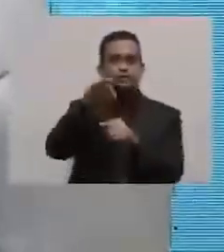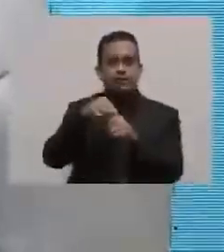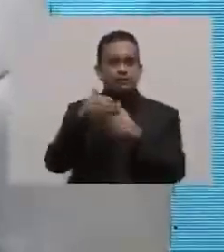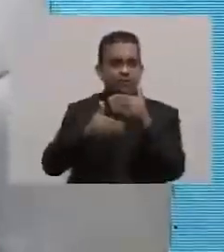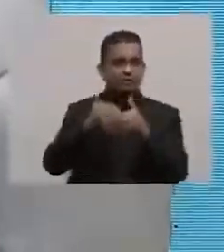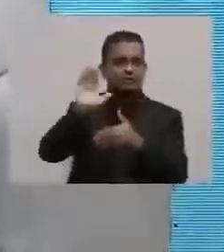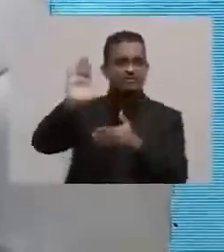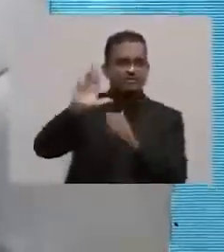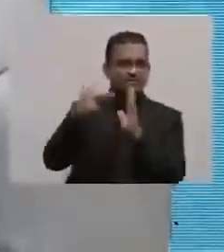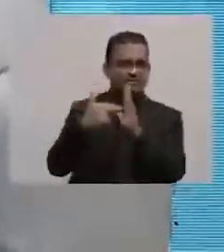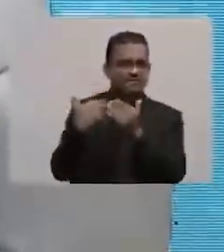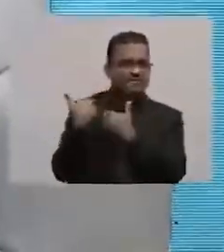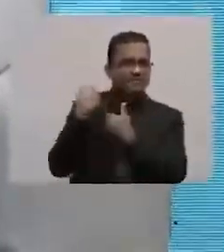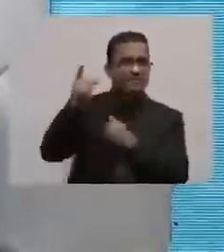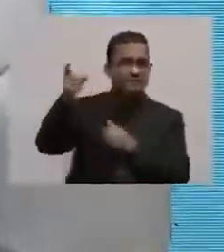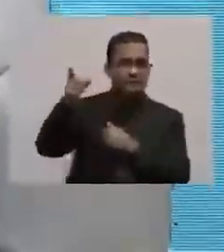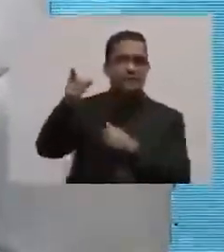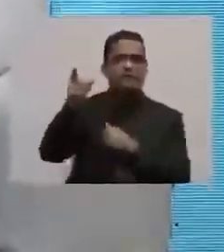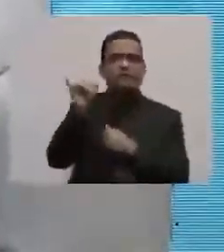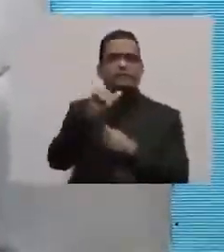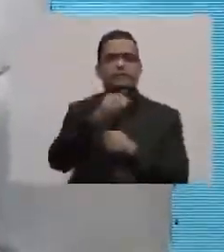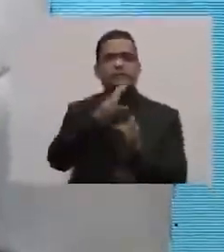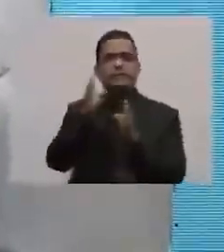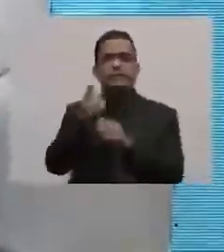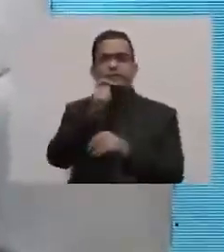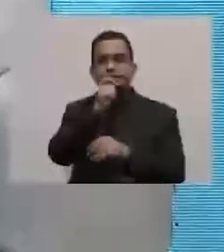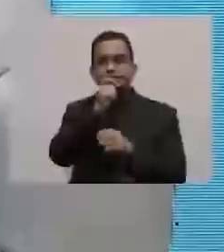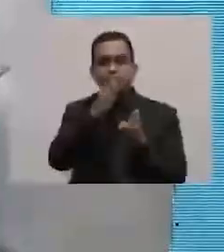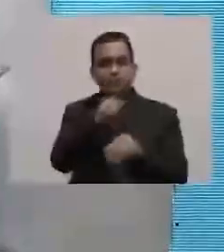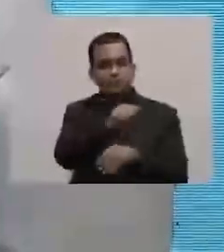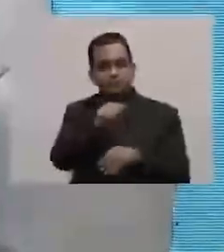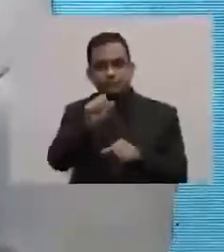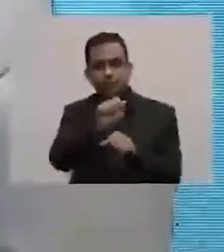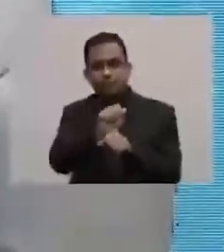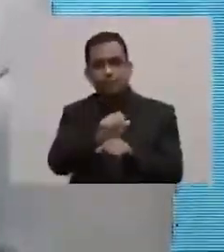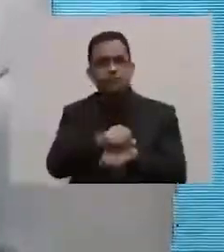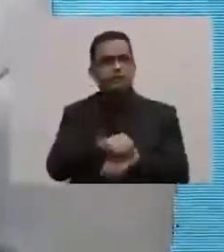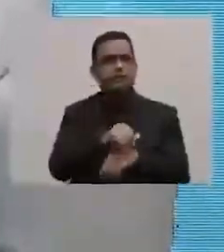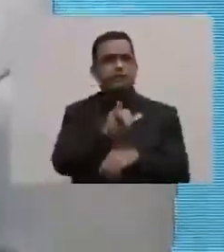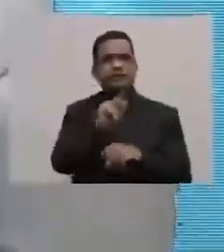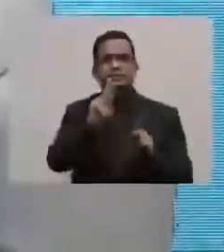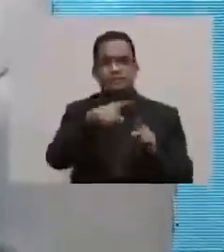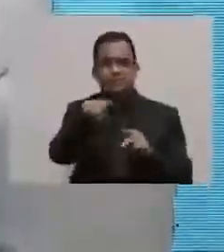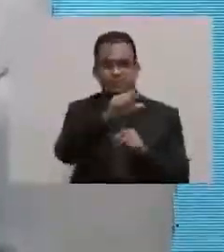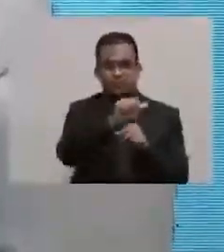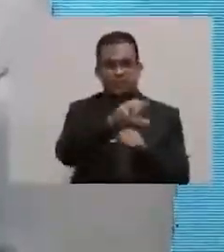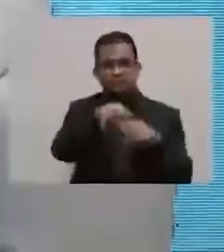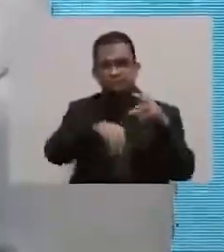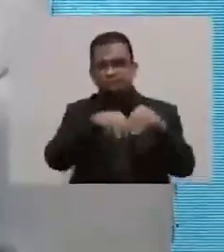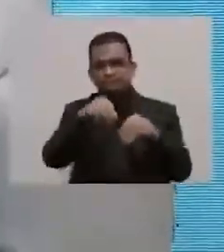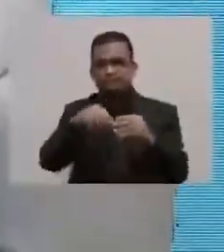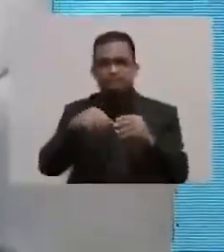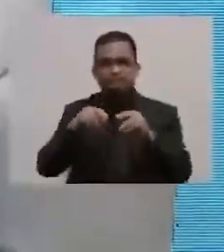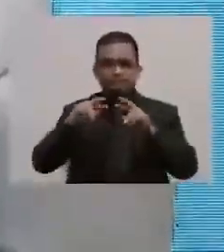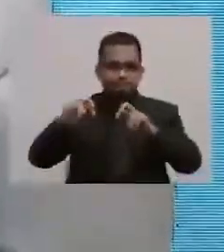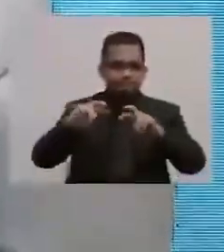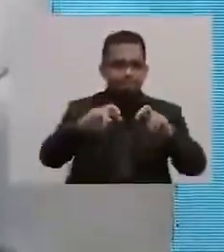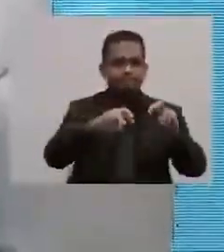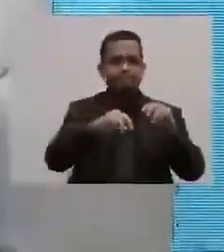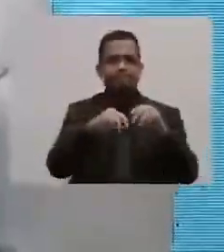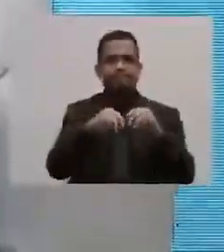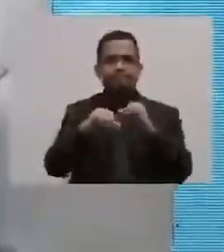electorales y del rol de los periodistas y de la gente que trabajó también